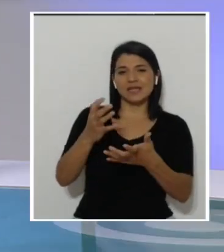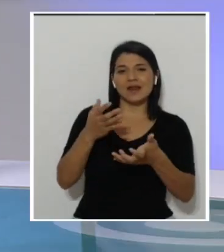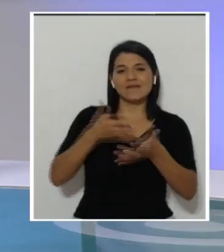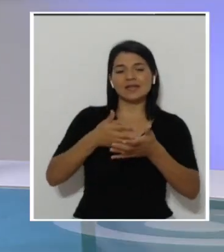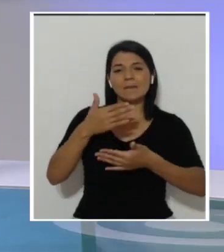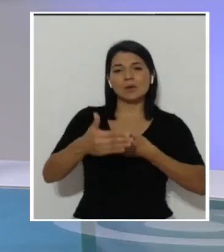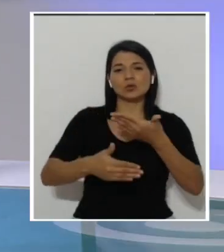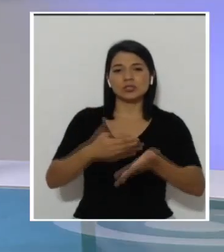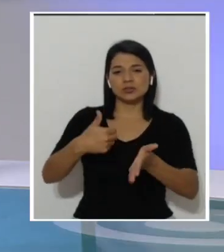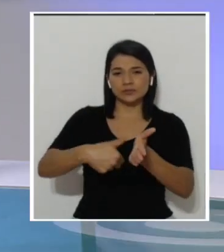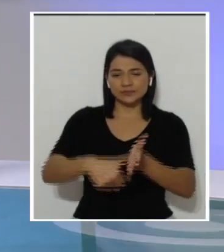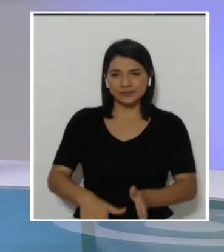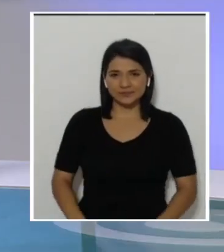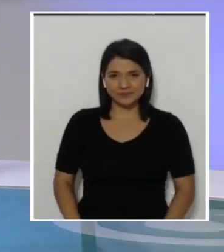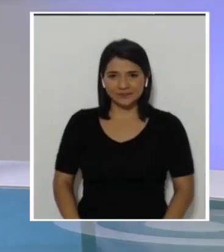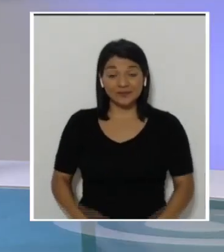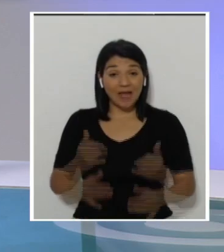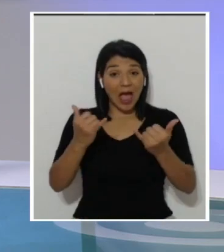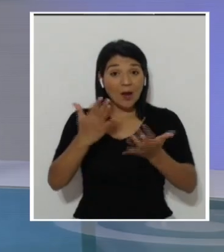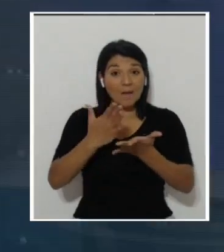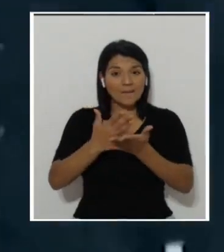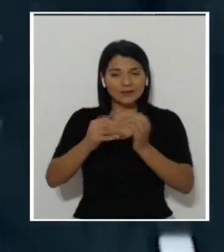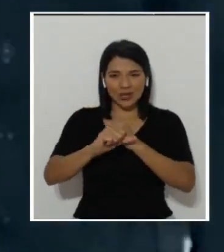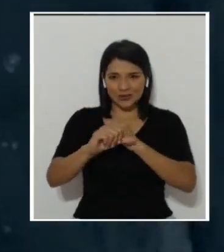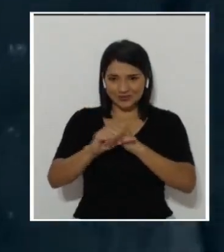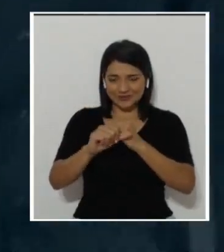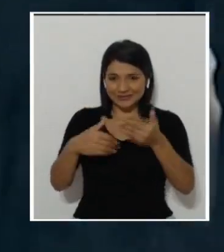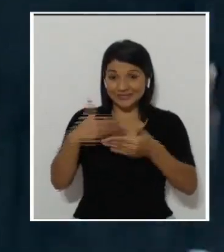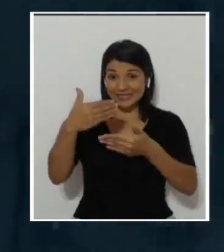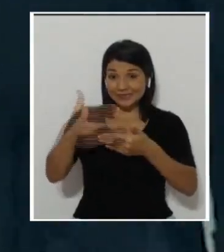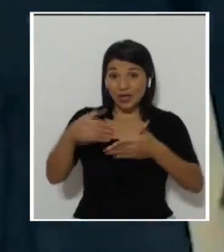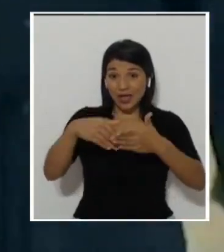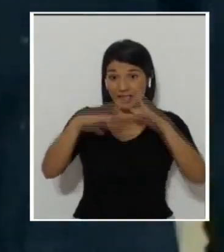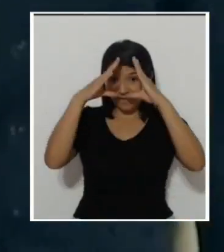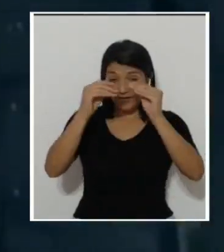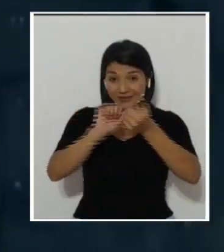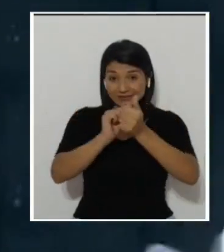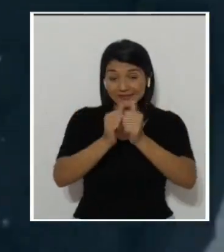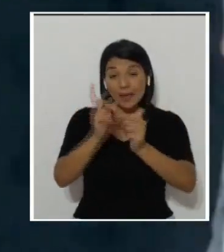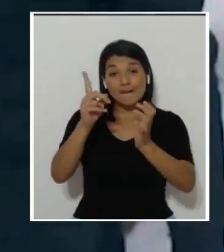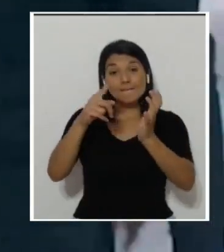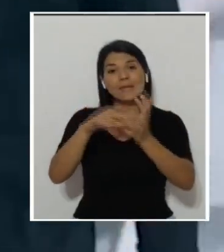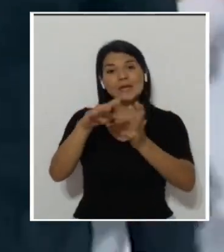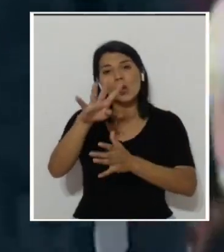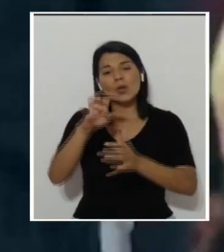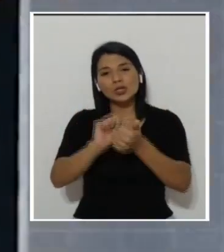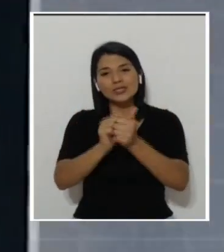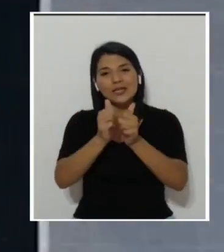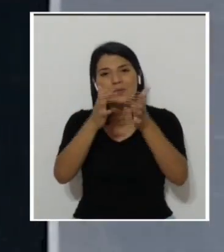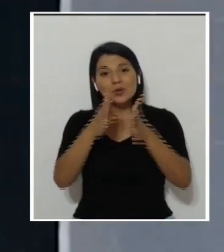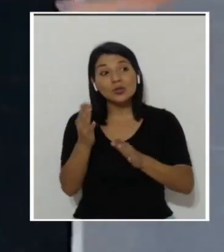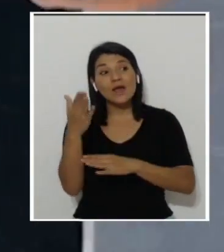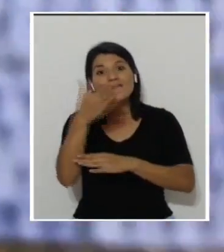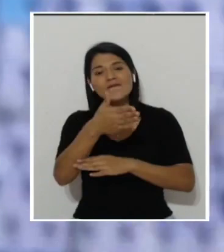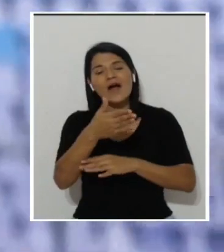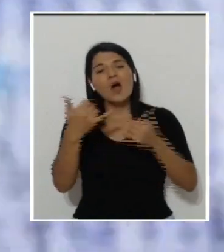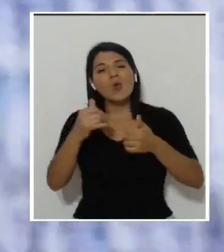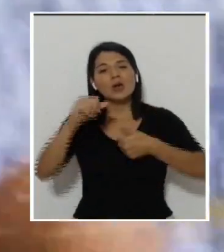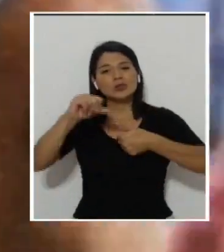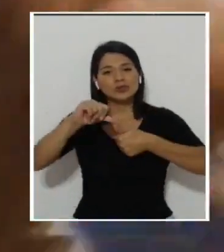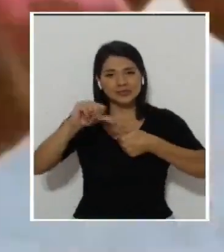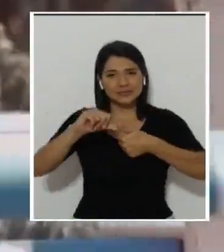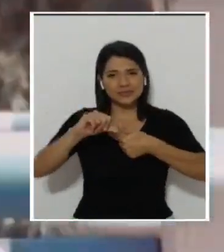Vamos a hacer una pausa comercial. De regreso en la información deportiva, 1.400 atletas se darán cita en los Juegos Centroamericanos que desarrollarán